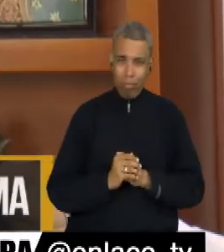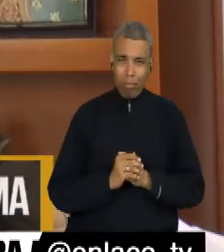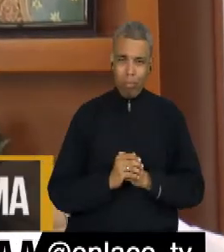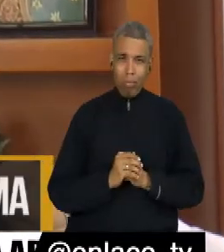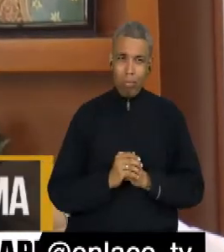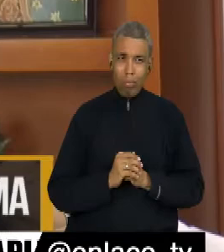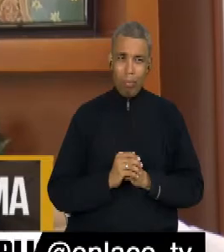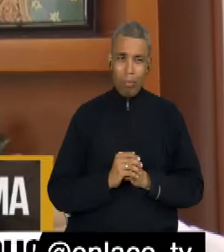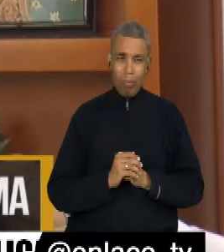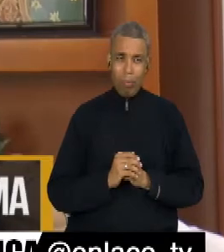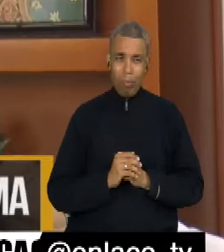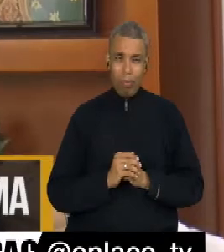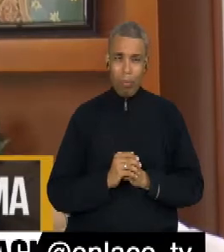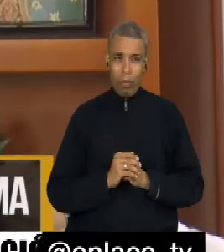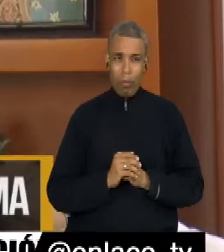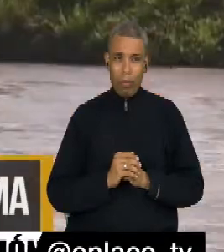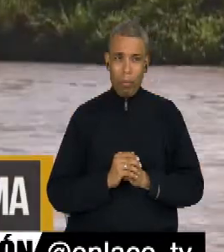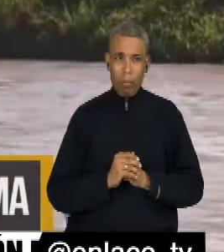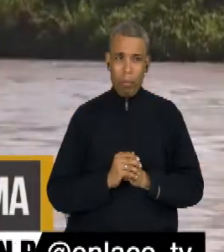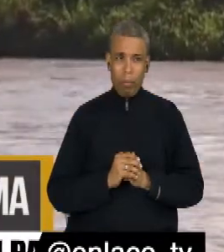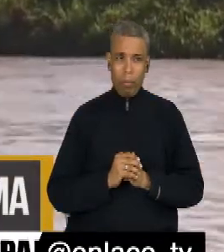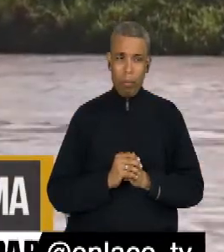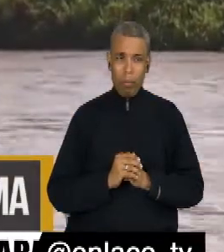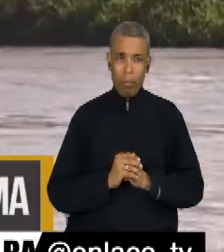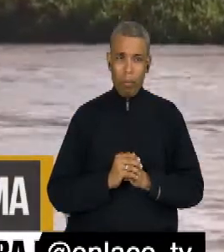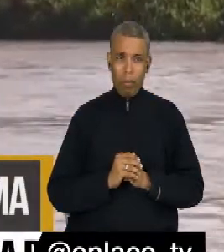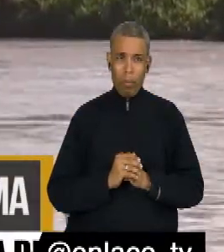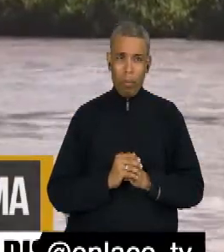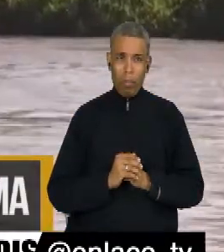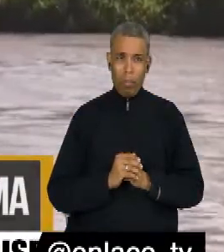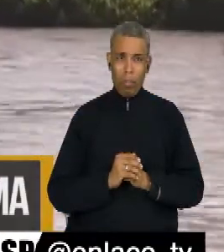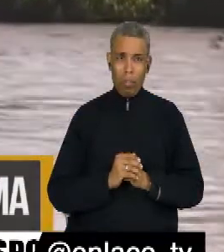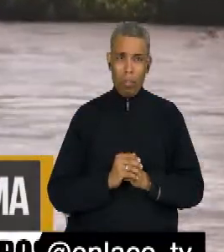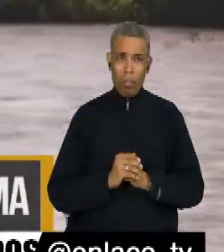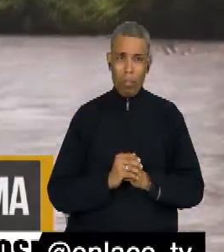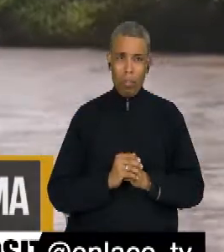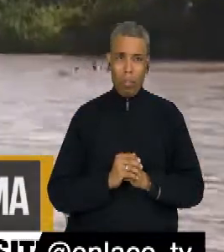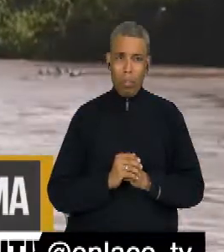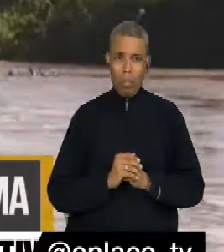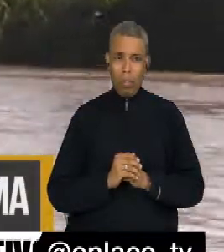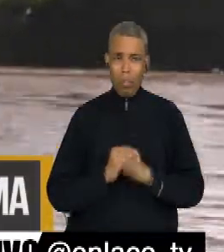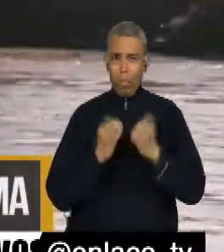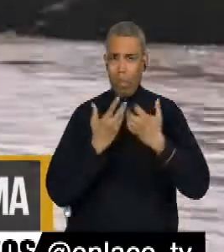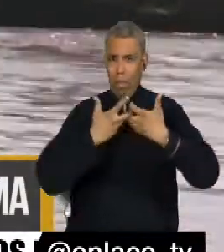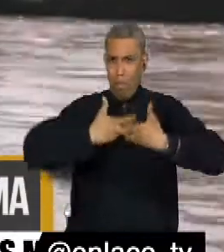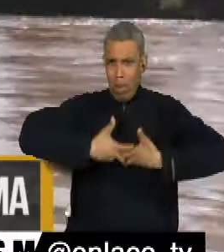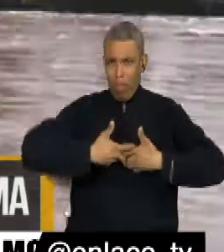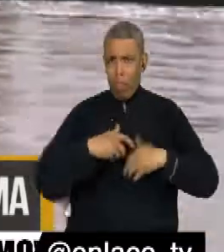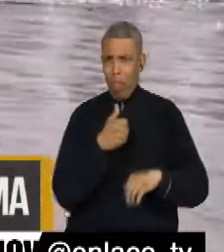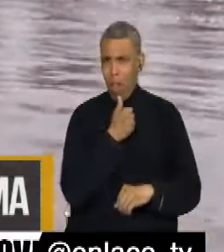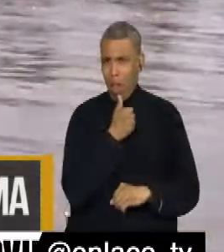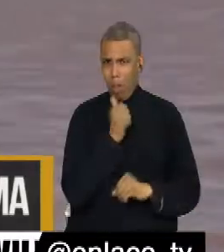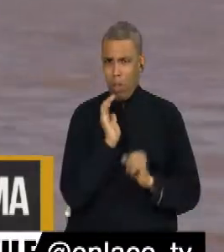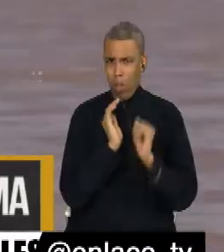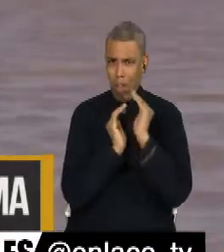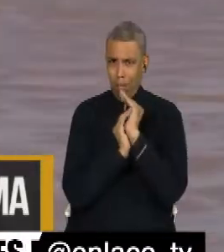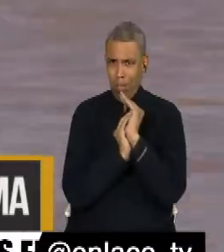por diferentes escenarios. Aguas de Barrancarma cumple con todos los protocolos establecidos en la